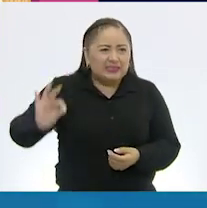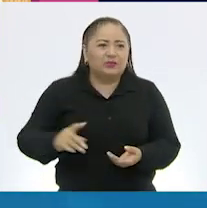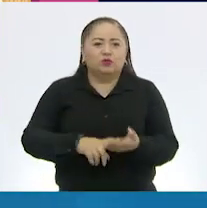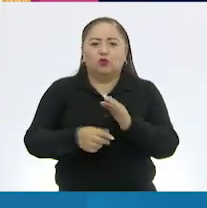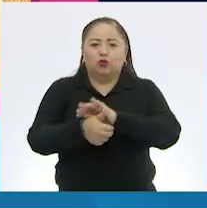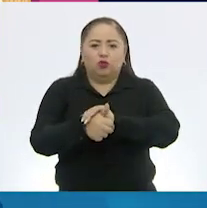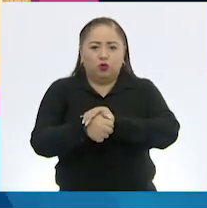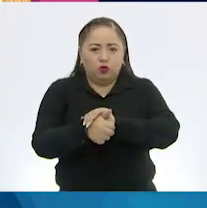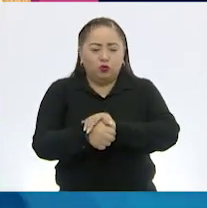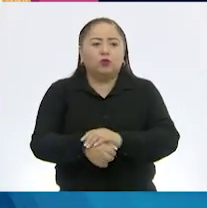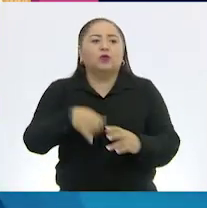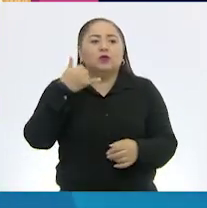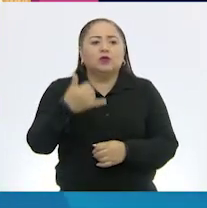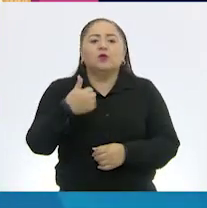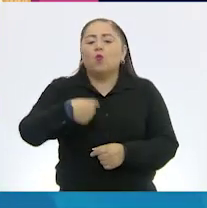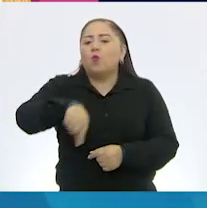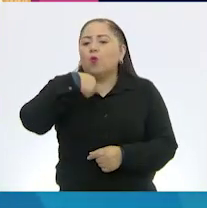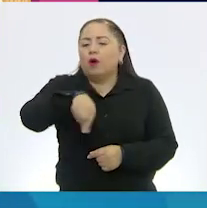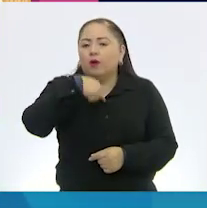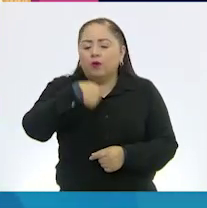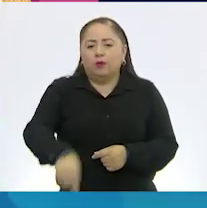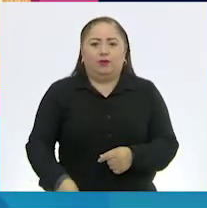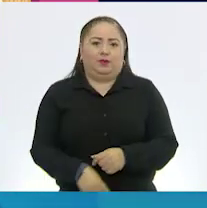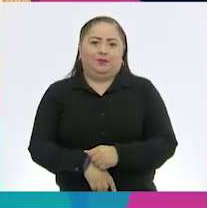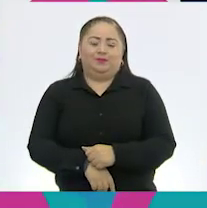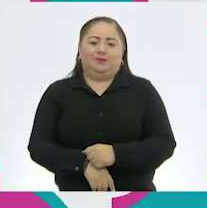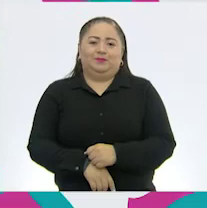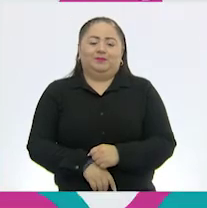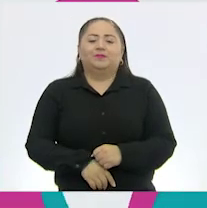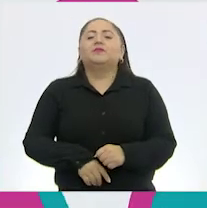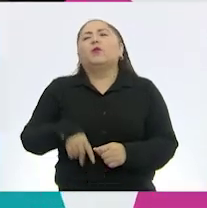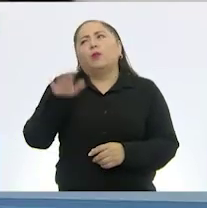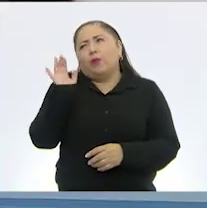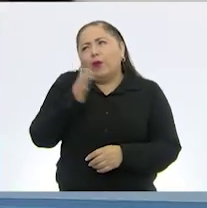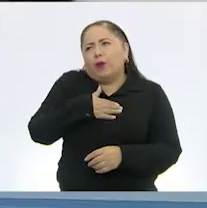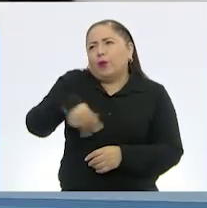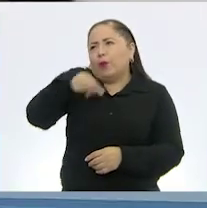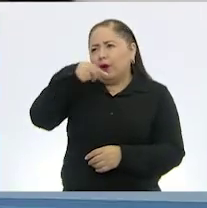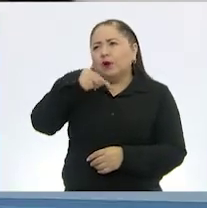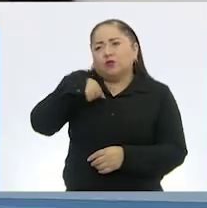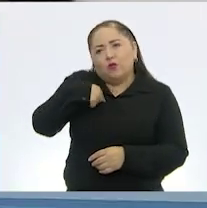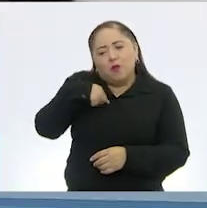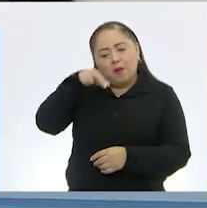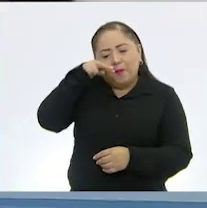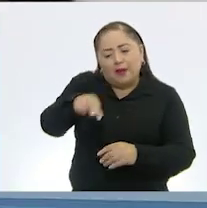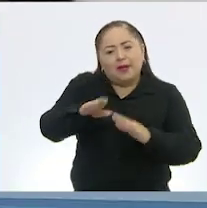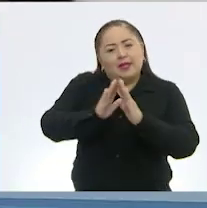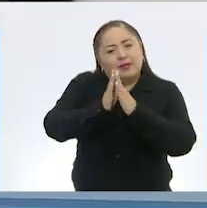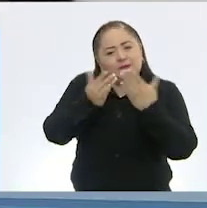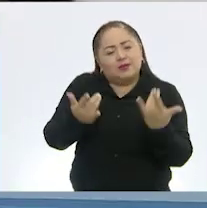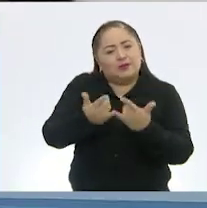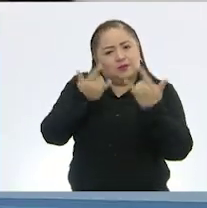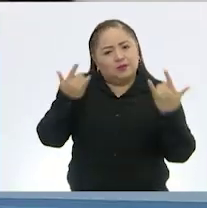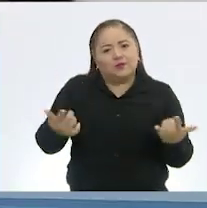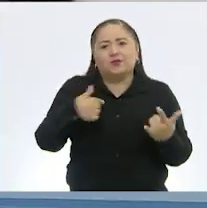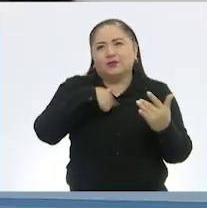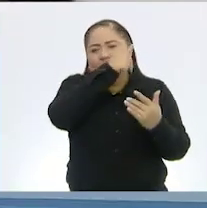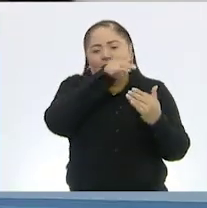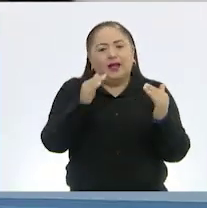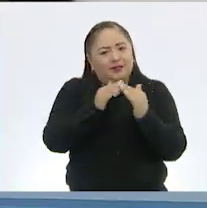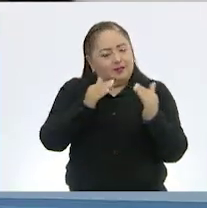la tortuga y el guajolote. Bueno, lo del guajolote lo pude ver en un libro de historia que tengo en la